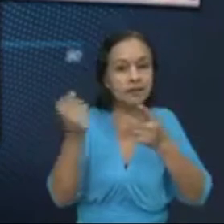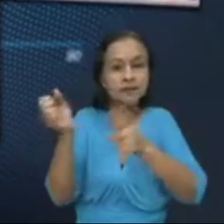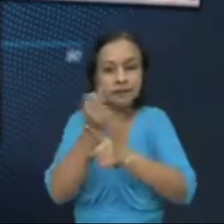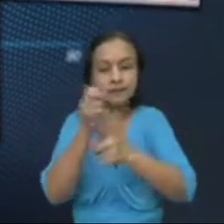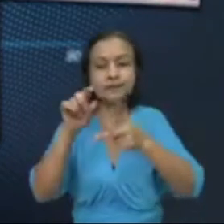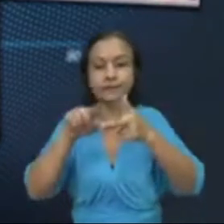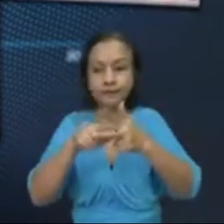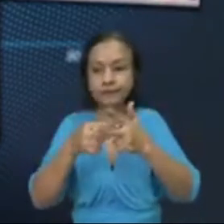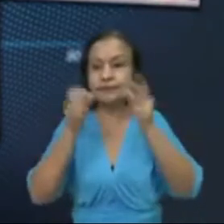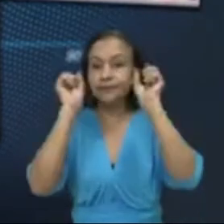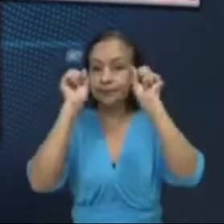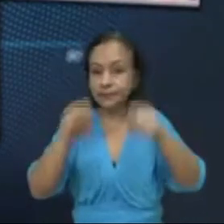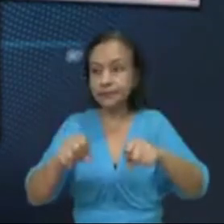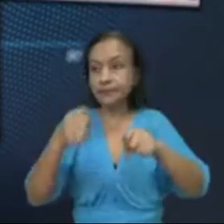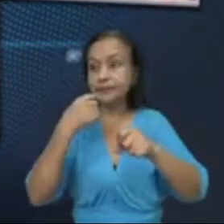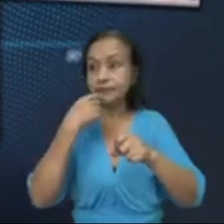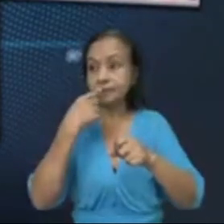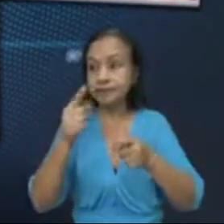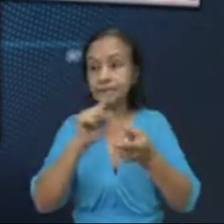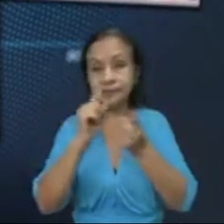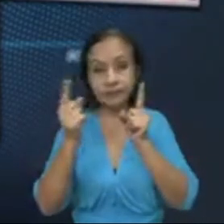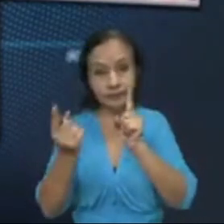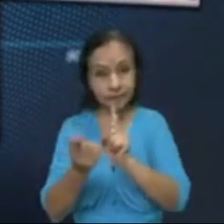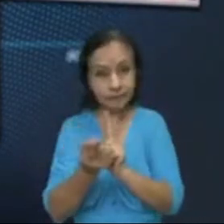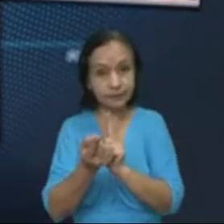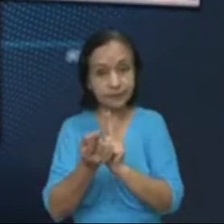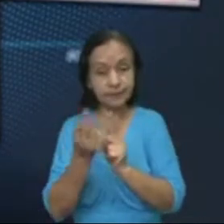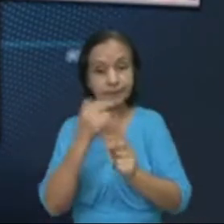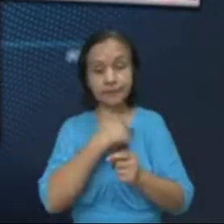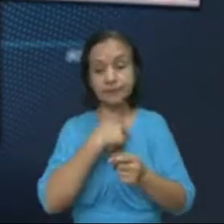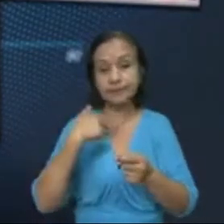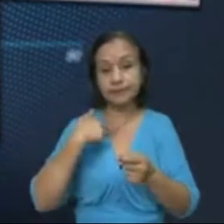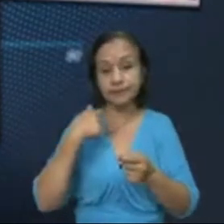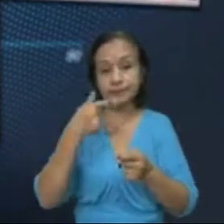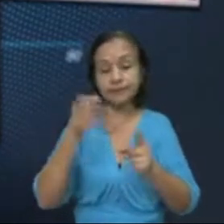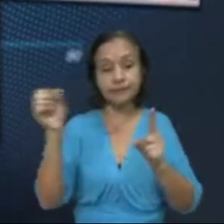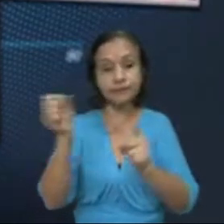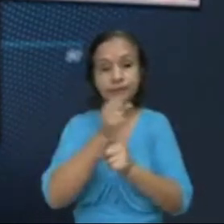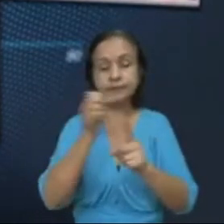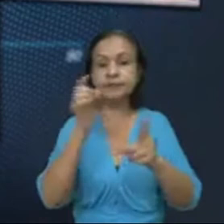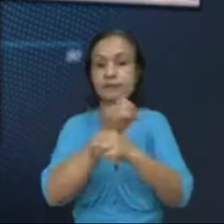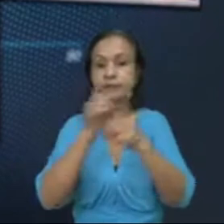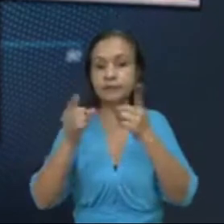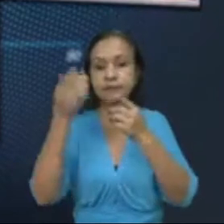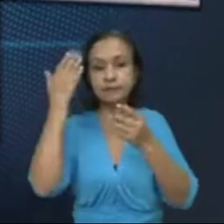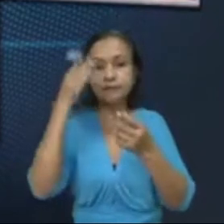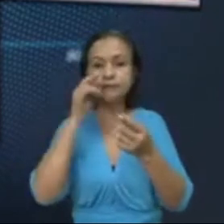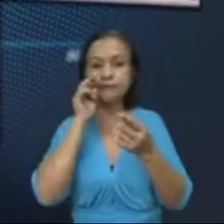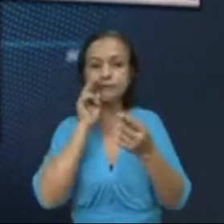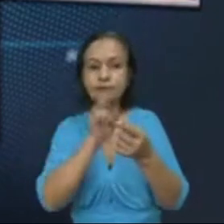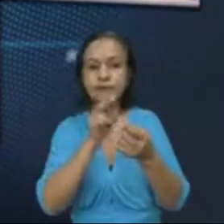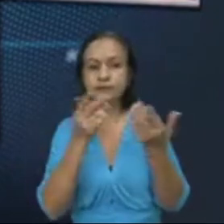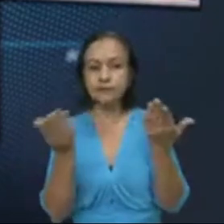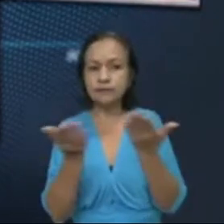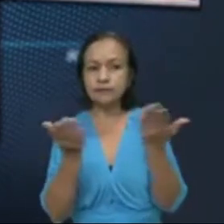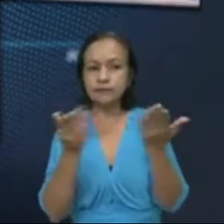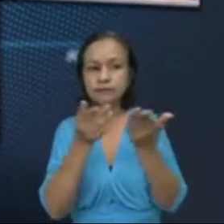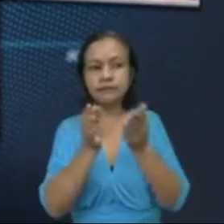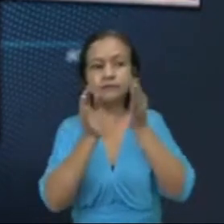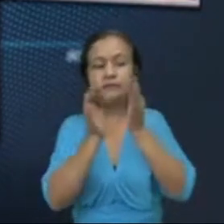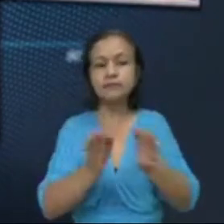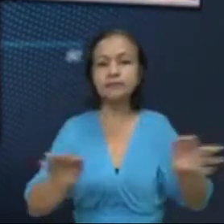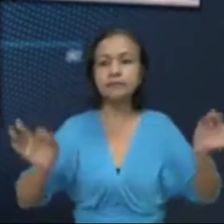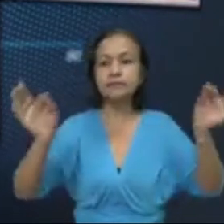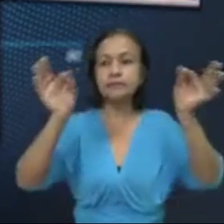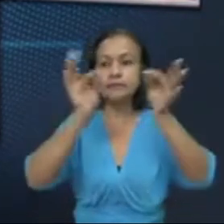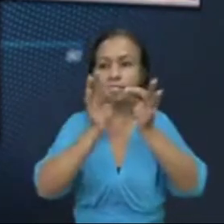Y para poder nosotros vencer y superar estos ciclos de violencia, tenemos que saberlos identificar. Entonces, esa es la importancia de